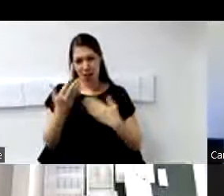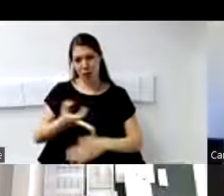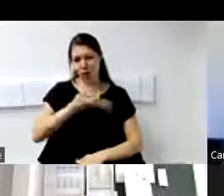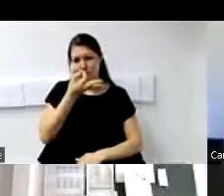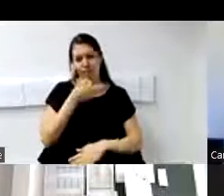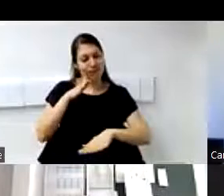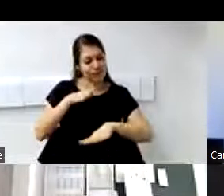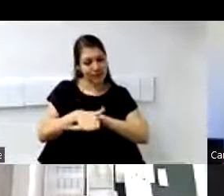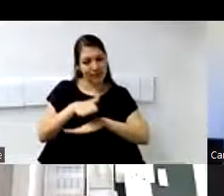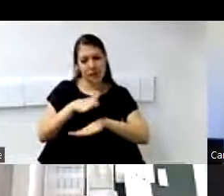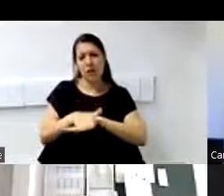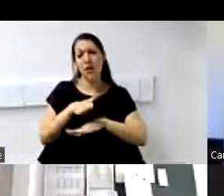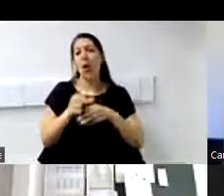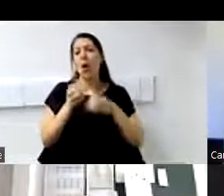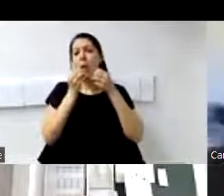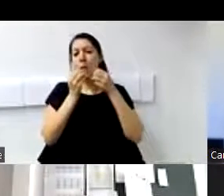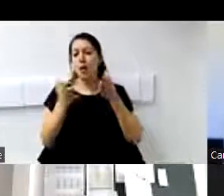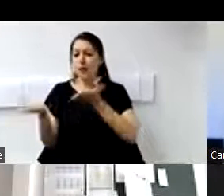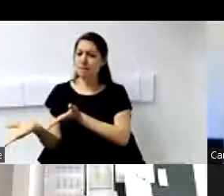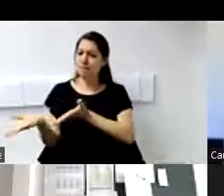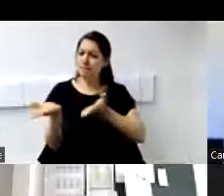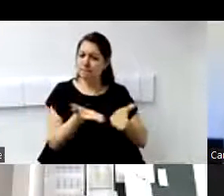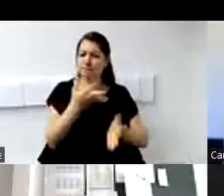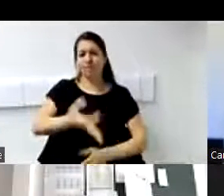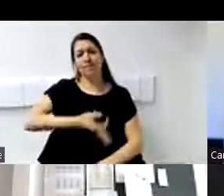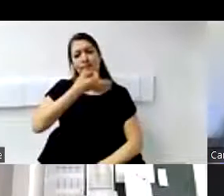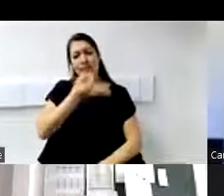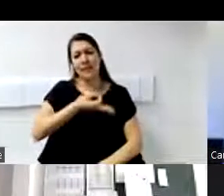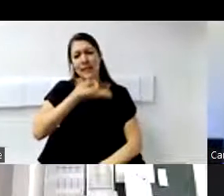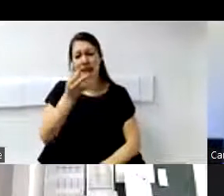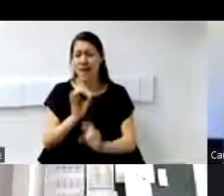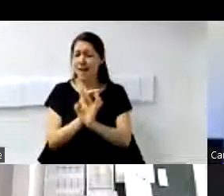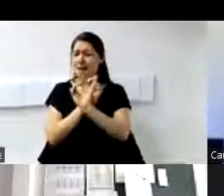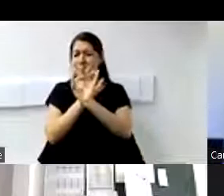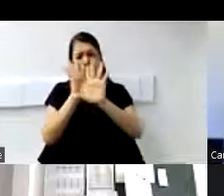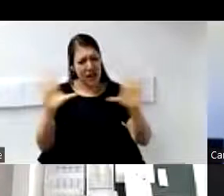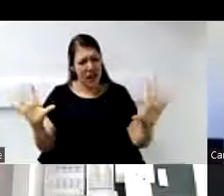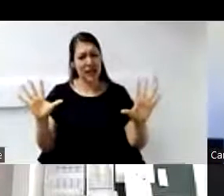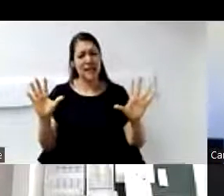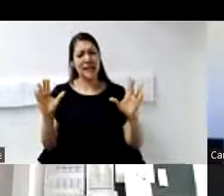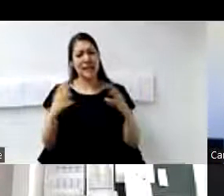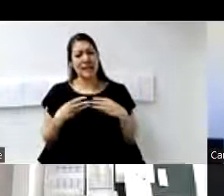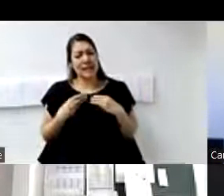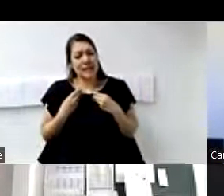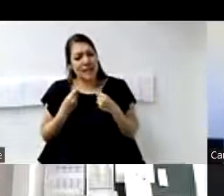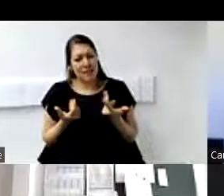la charla de la presentación que acaba de dar, tan clara, tan movilizadora,